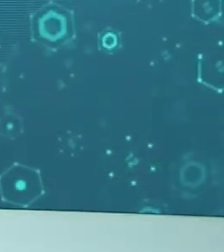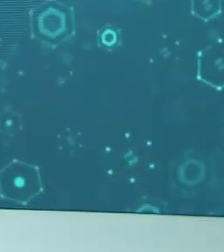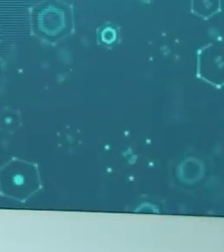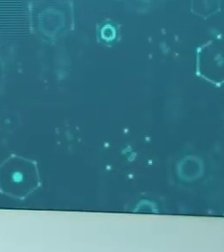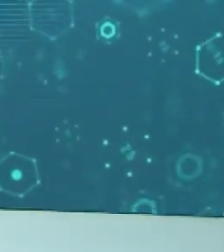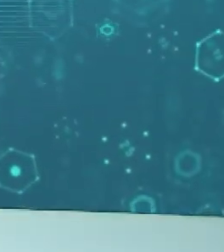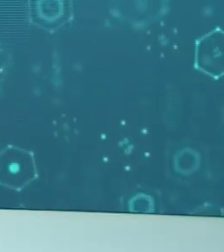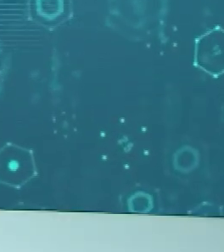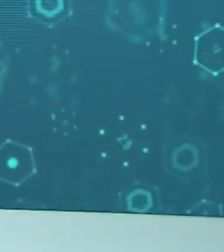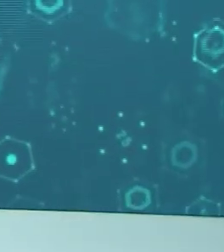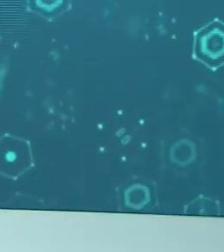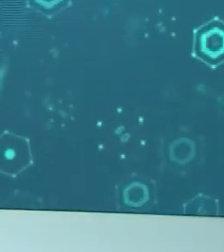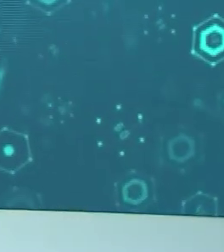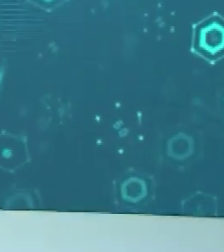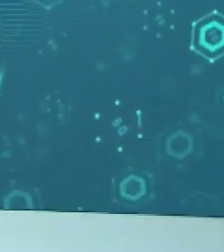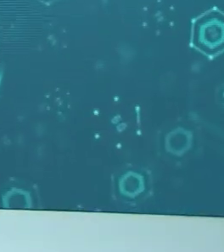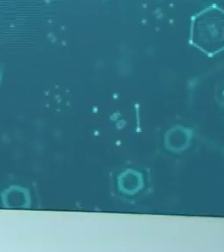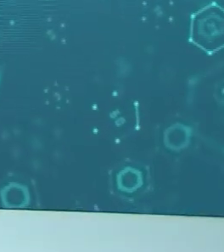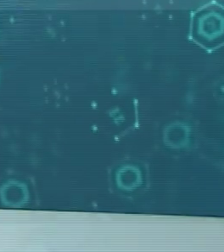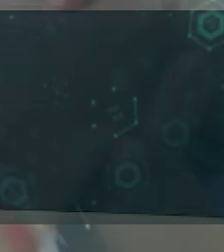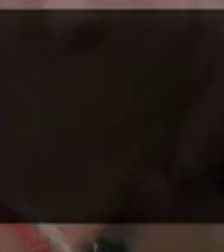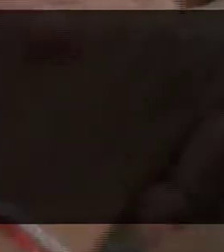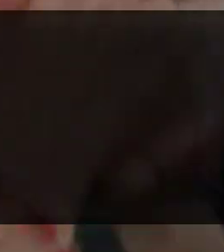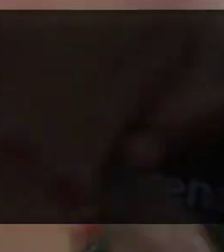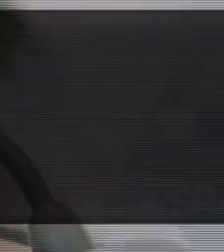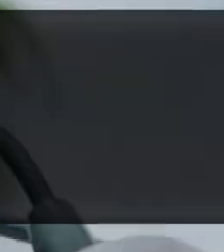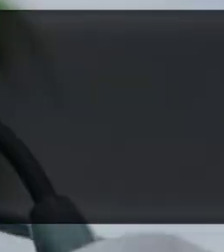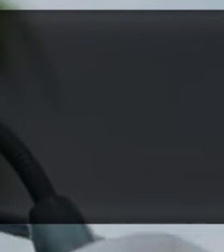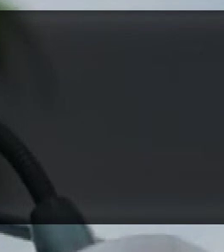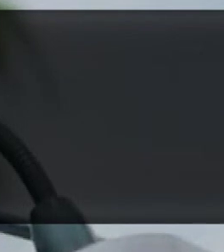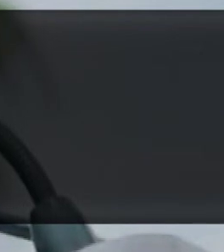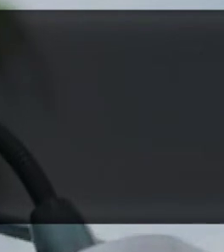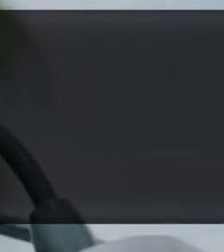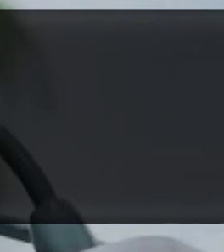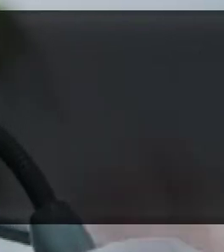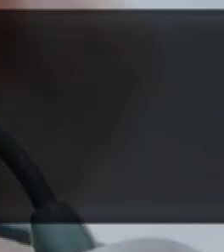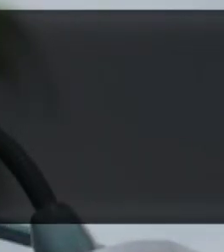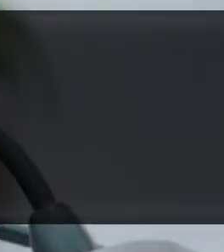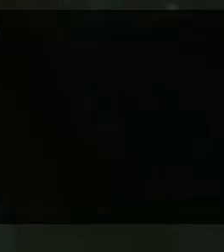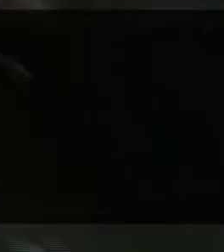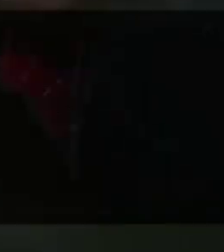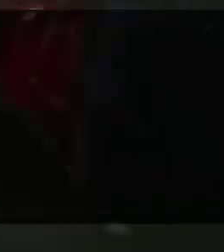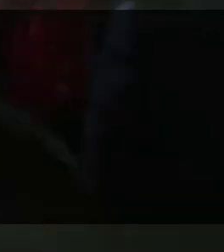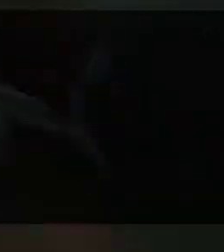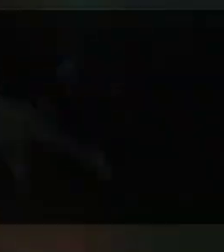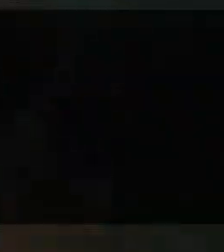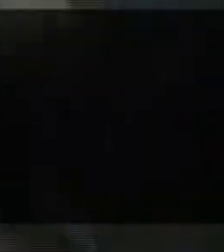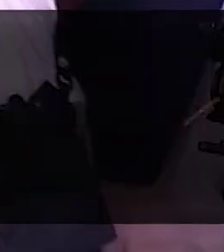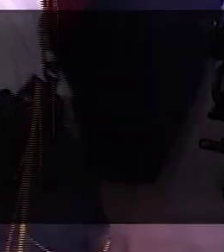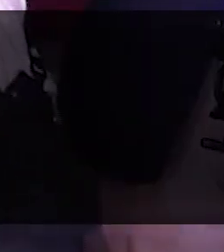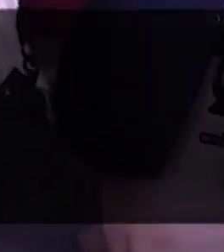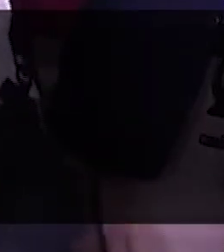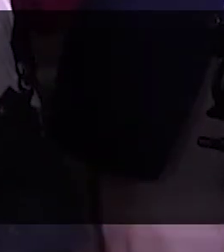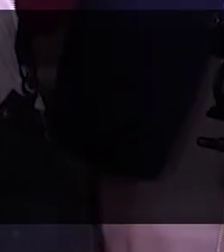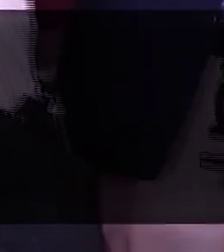Y estos también son títulos importantes en esta jornada. Mira, Claudia Sheinbaum ganó por amplio margen, convirtiéndose en la